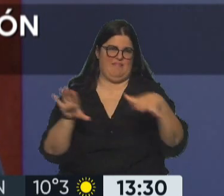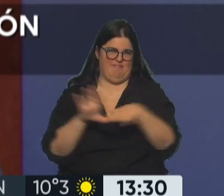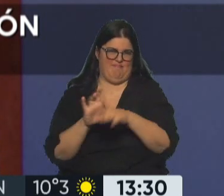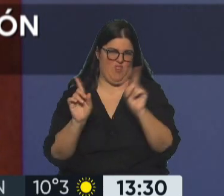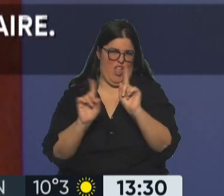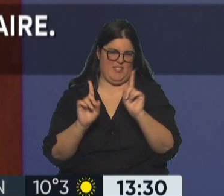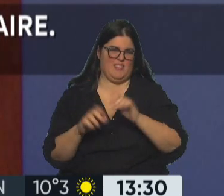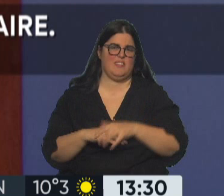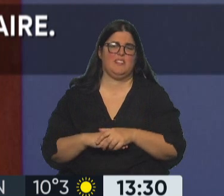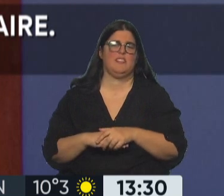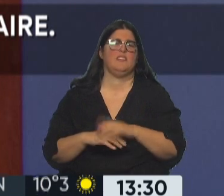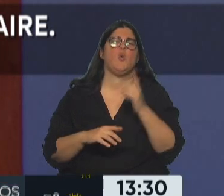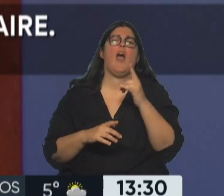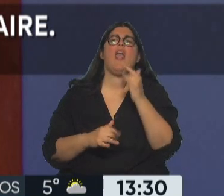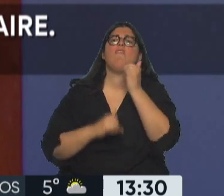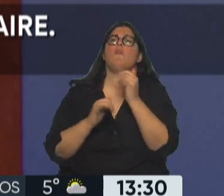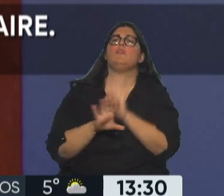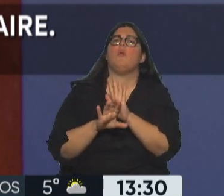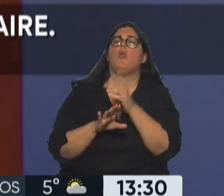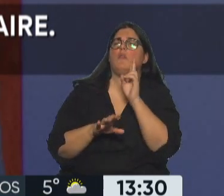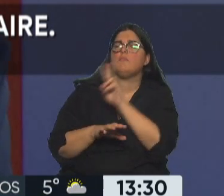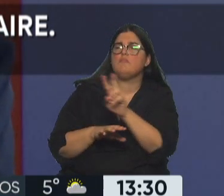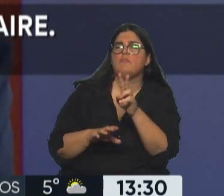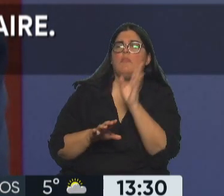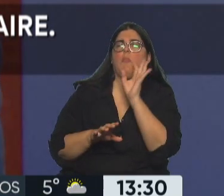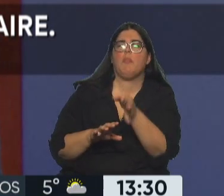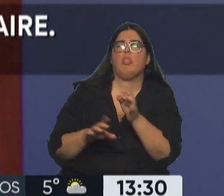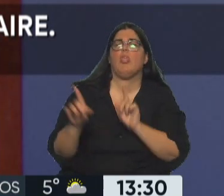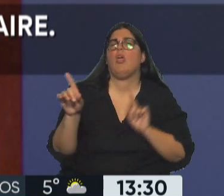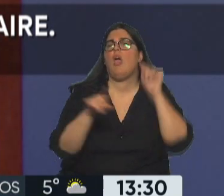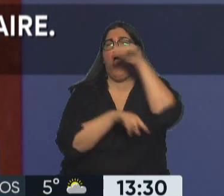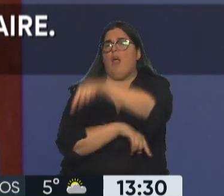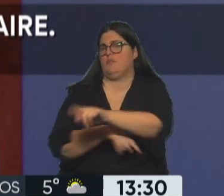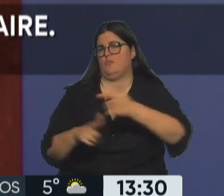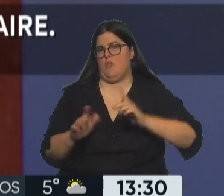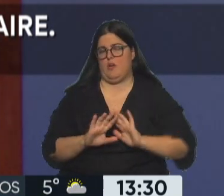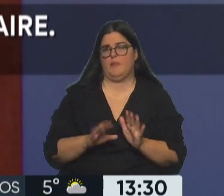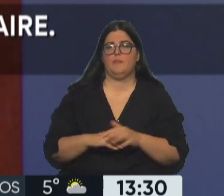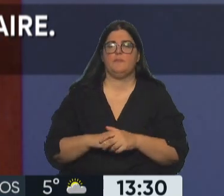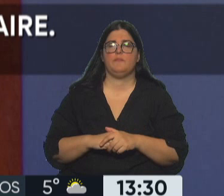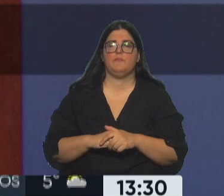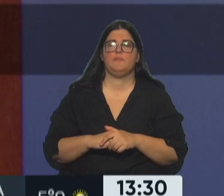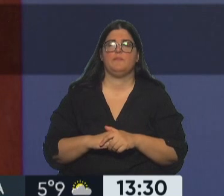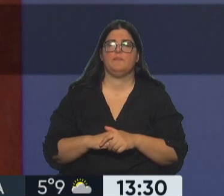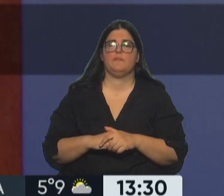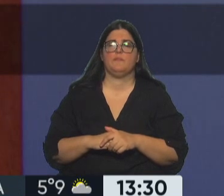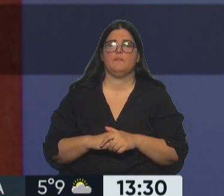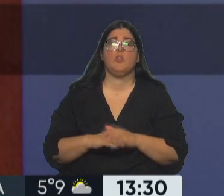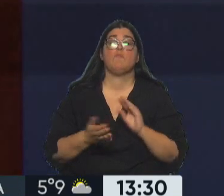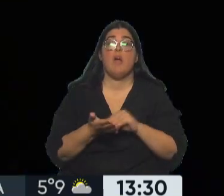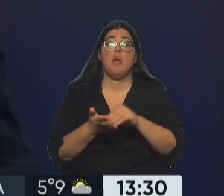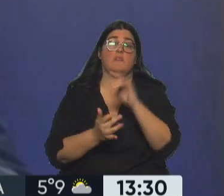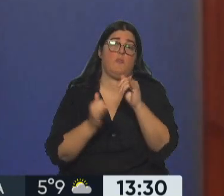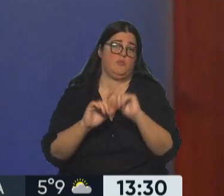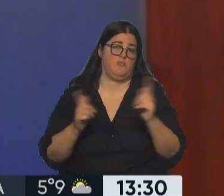to indicate, no information to suggest that there was a surface-to-air missile. But beyond that, I'm really just not going to have any further